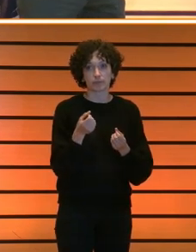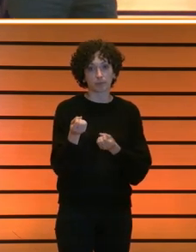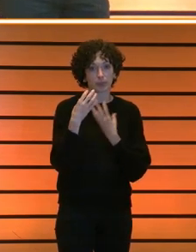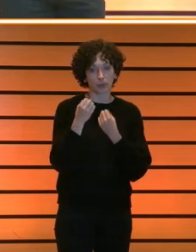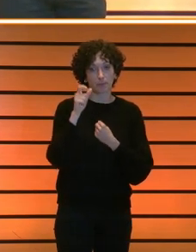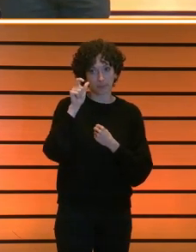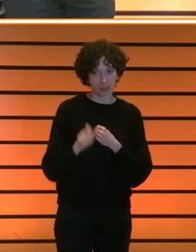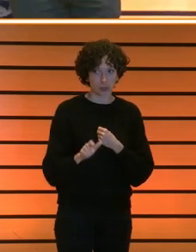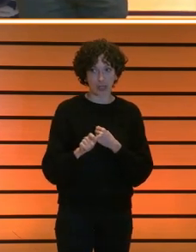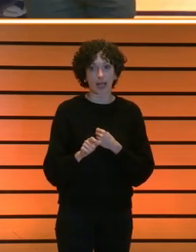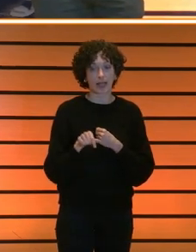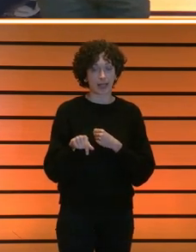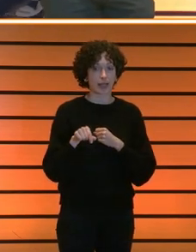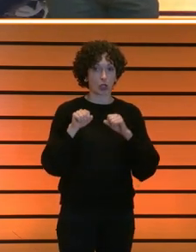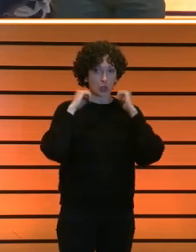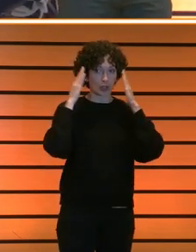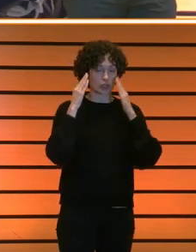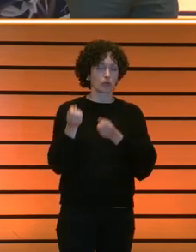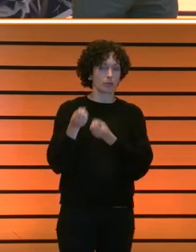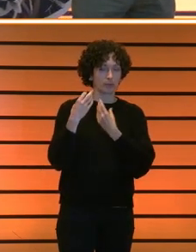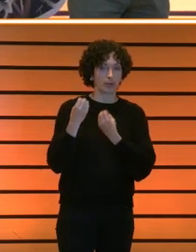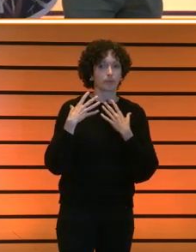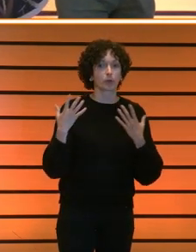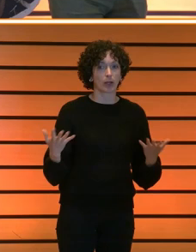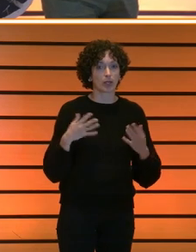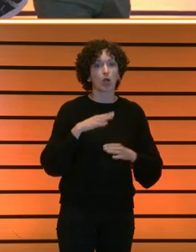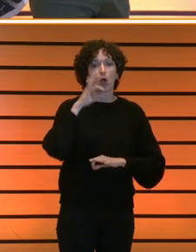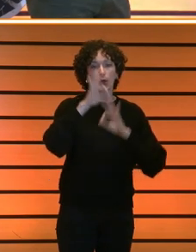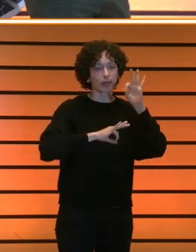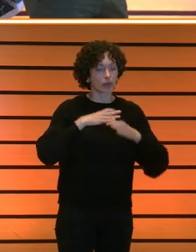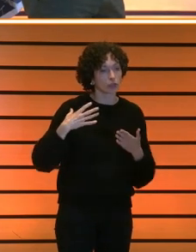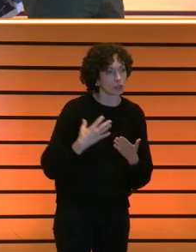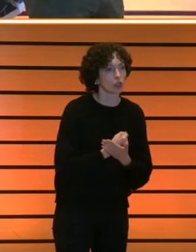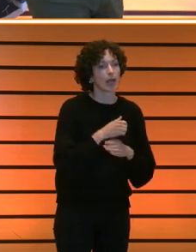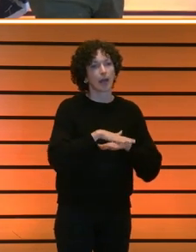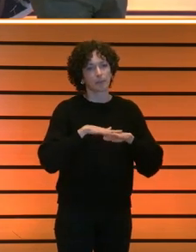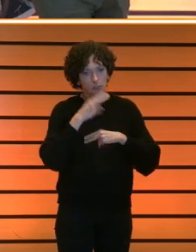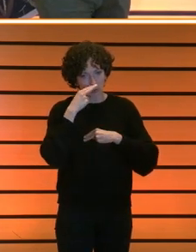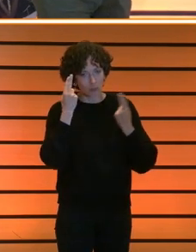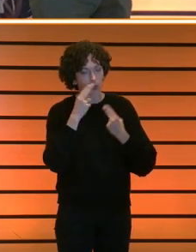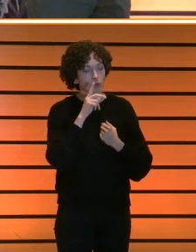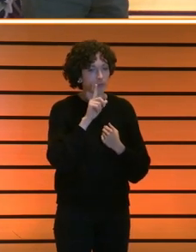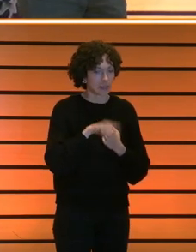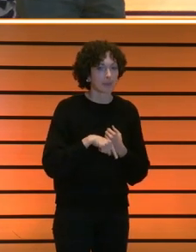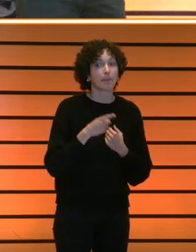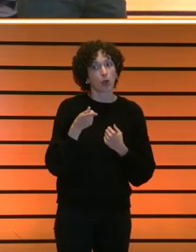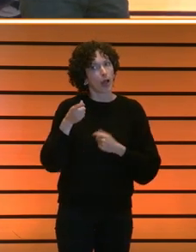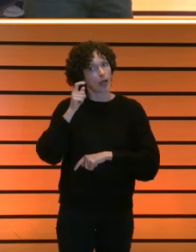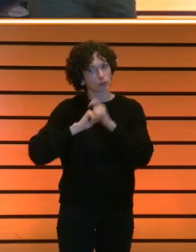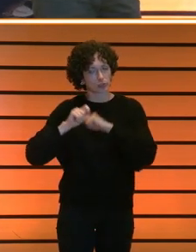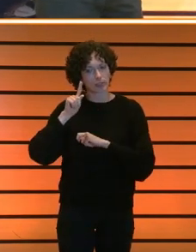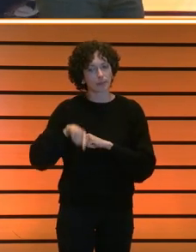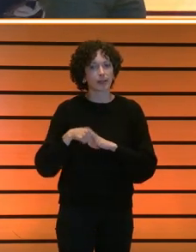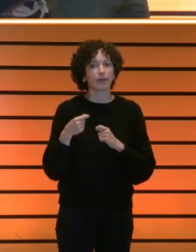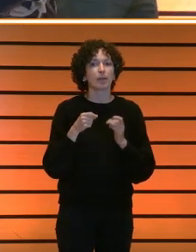es que todas las organizaciones la administración pero vosotros También tienen que tener cuatro